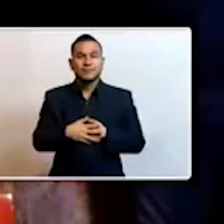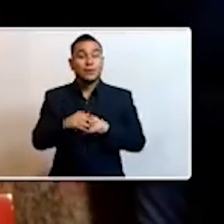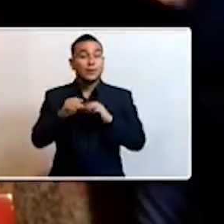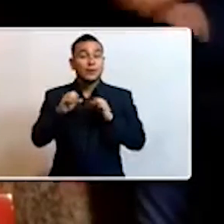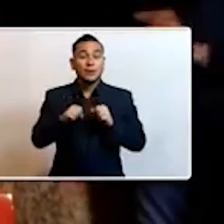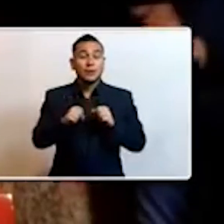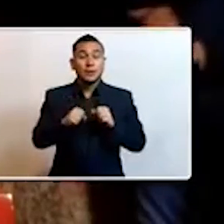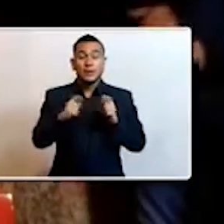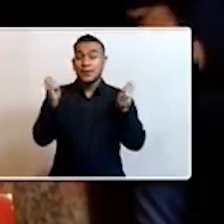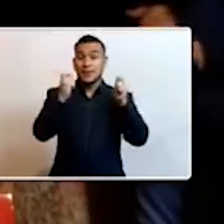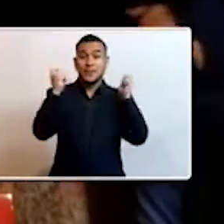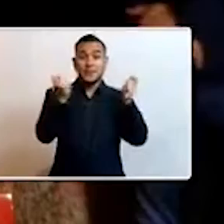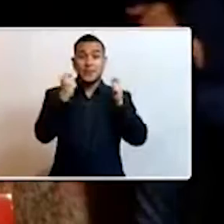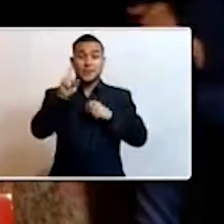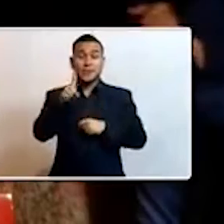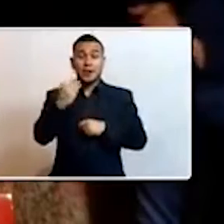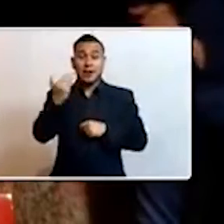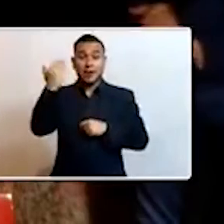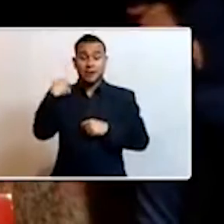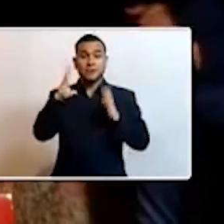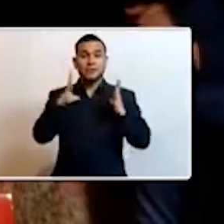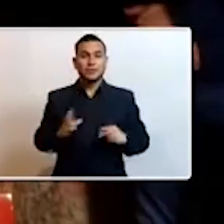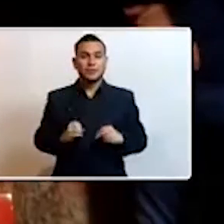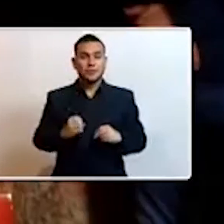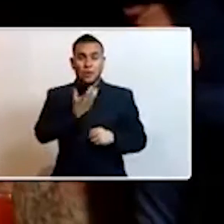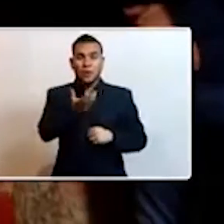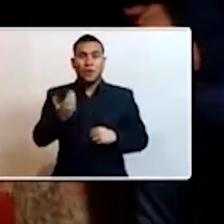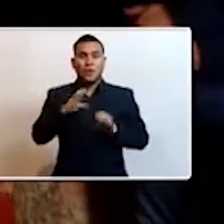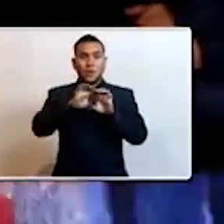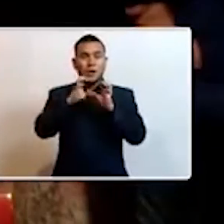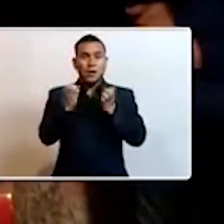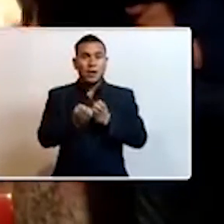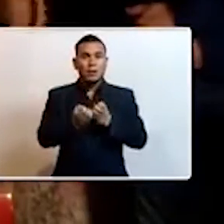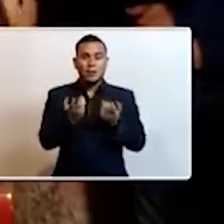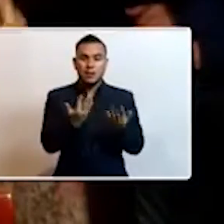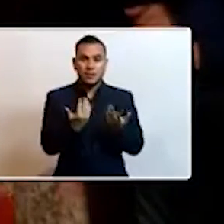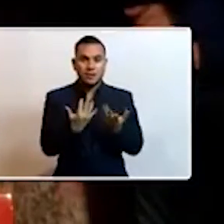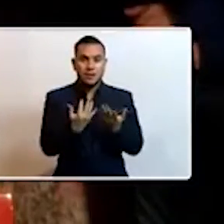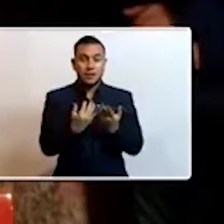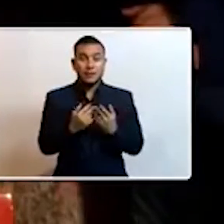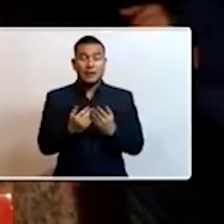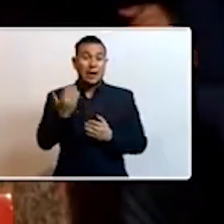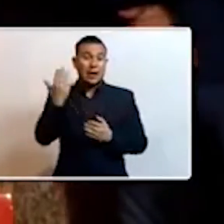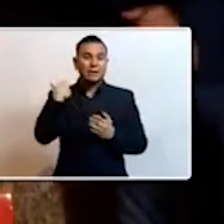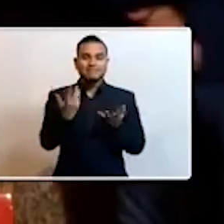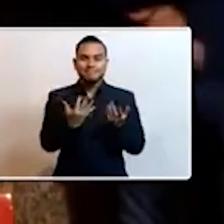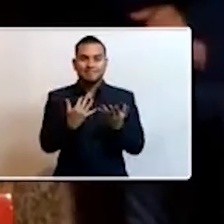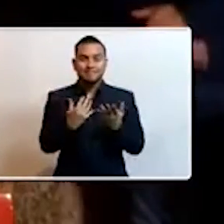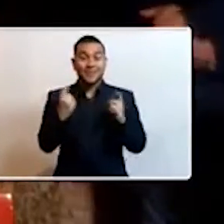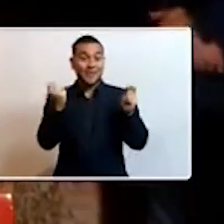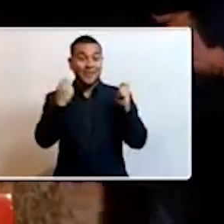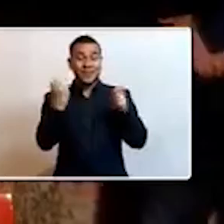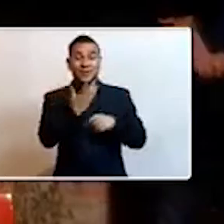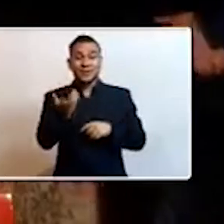no pudimos celebrar. Todo nuestro equipo está esperando este día desde hace mucho tiempo.